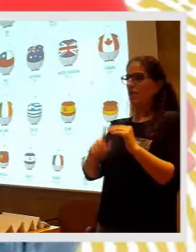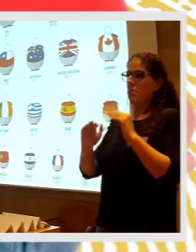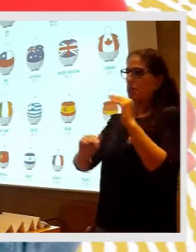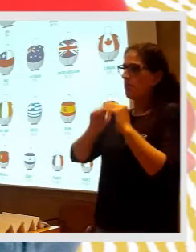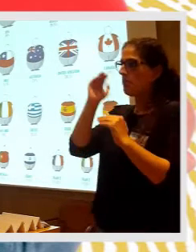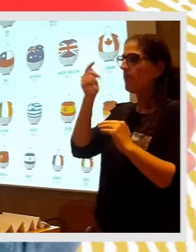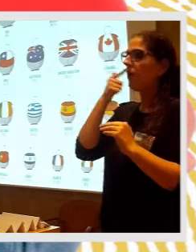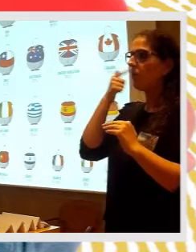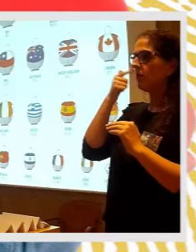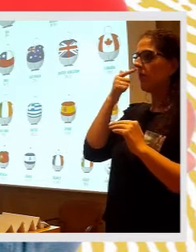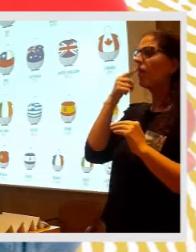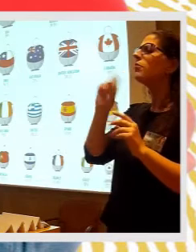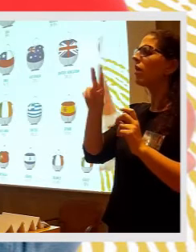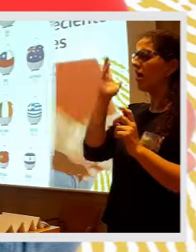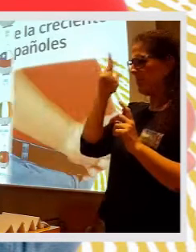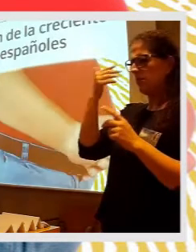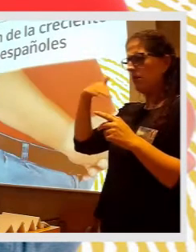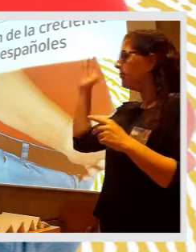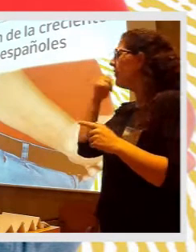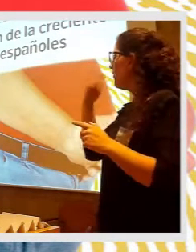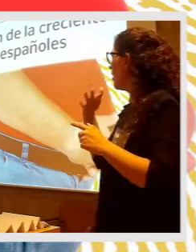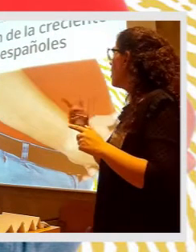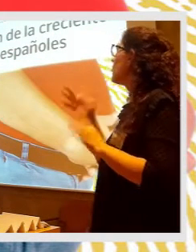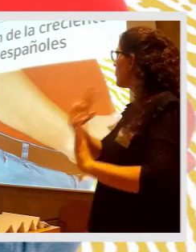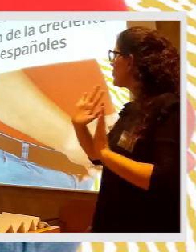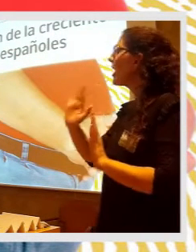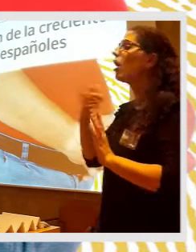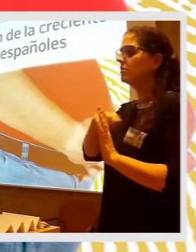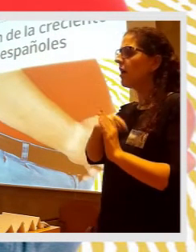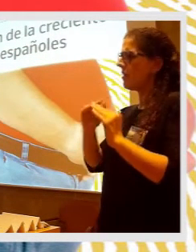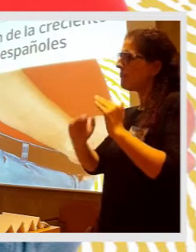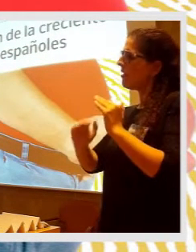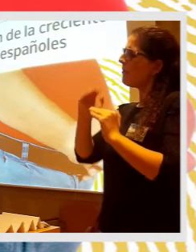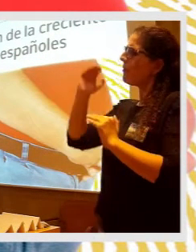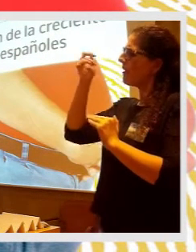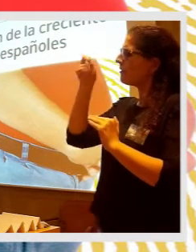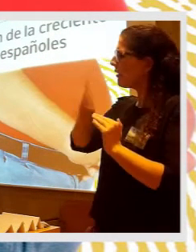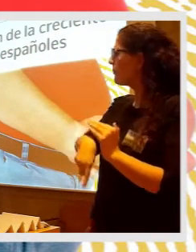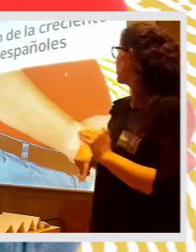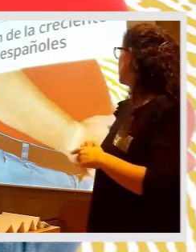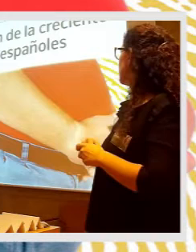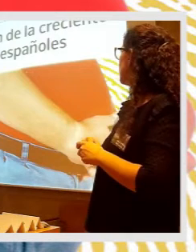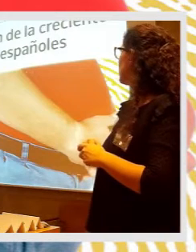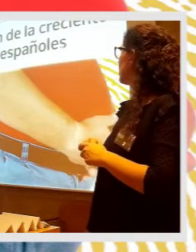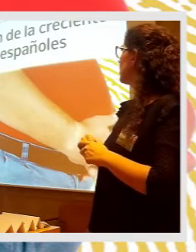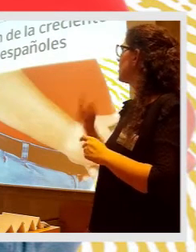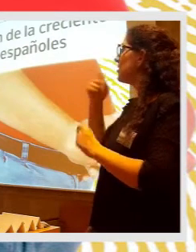lado del charco. Fijaros, como dice esta diapositiva, cómo tenemos que ya